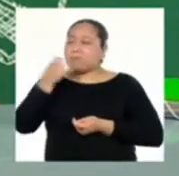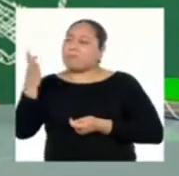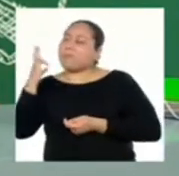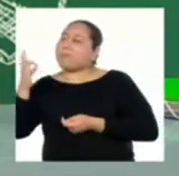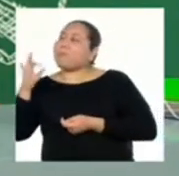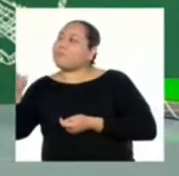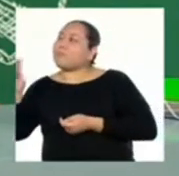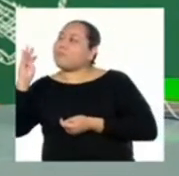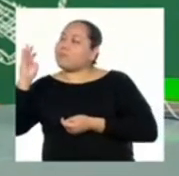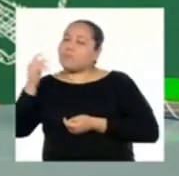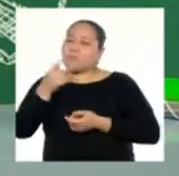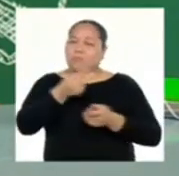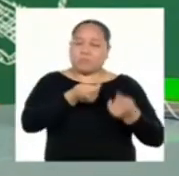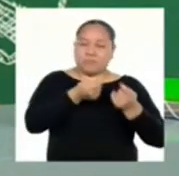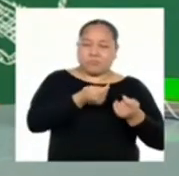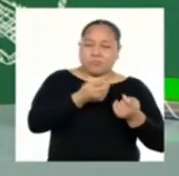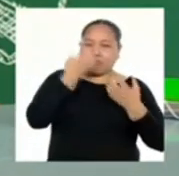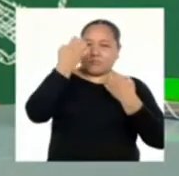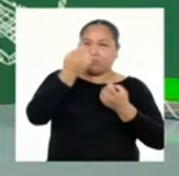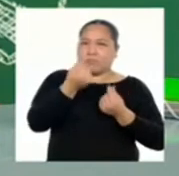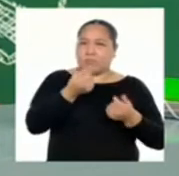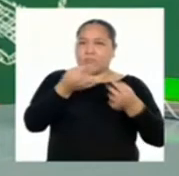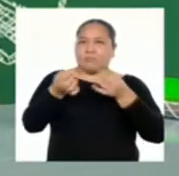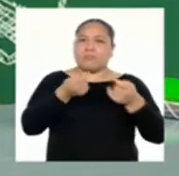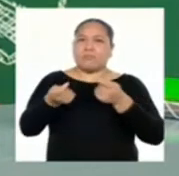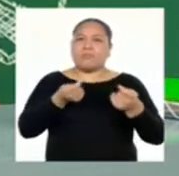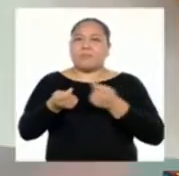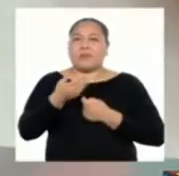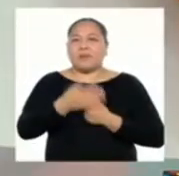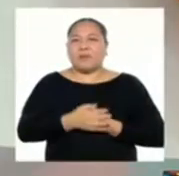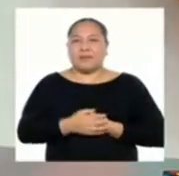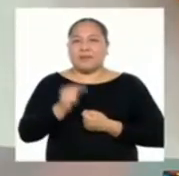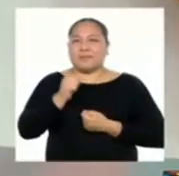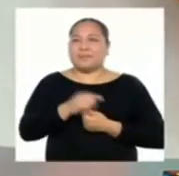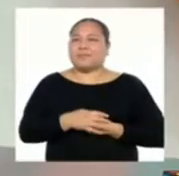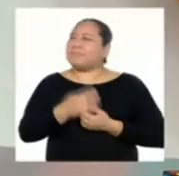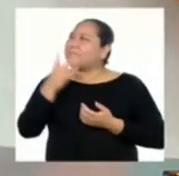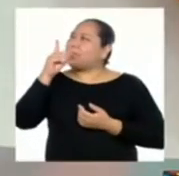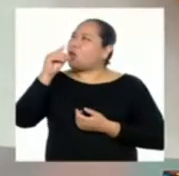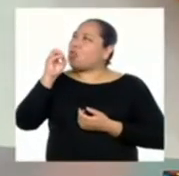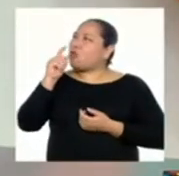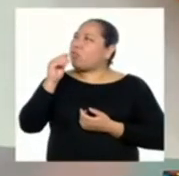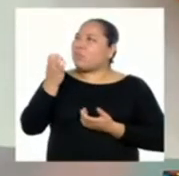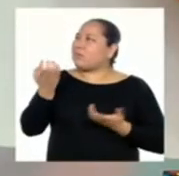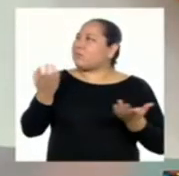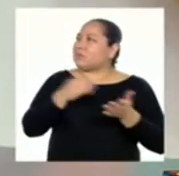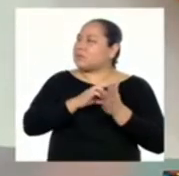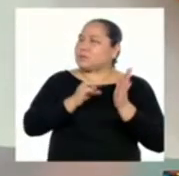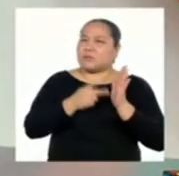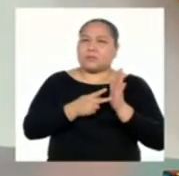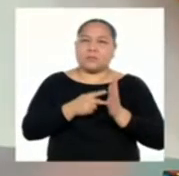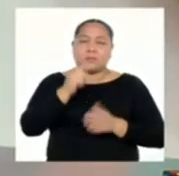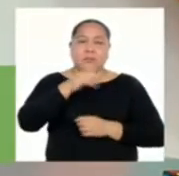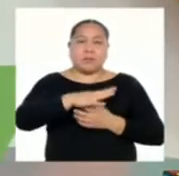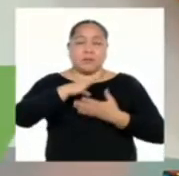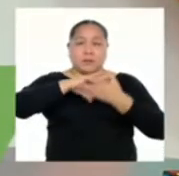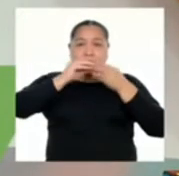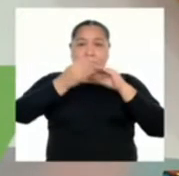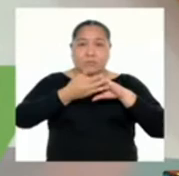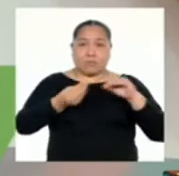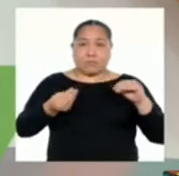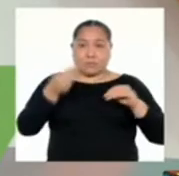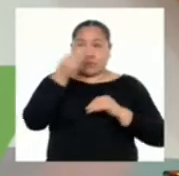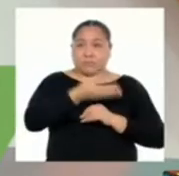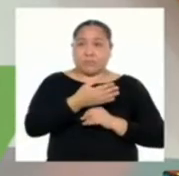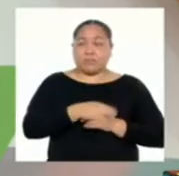economía en la administración de la dote. Pero, ¿qué era la dote? Mis archivos históricos digitales señalan que era